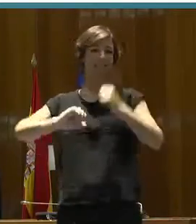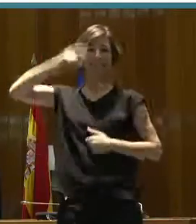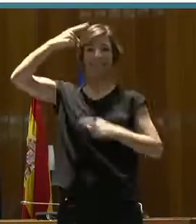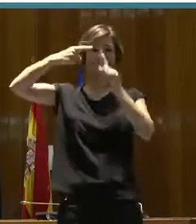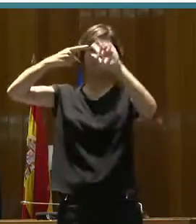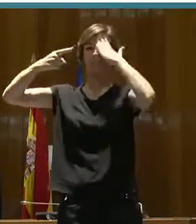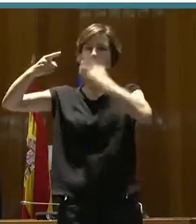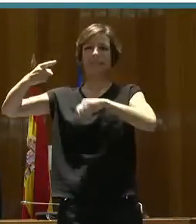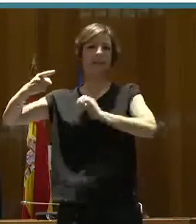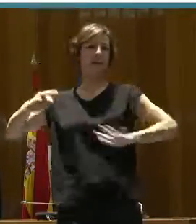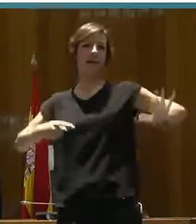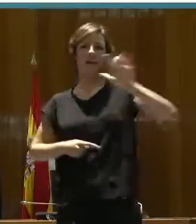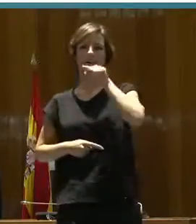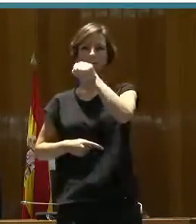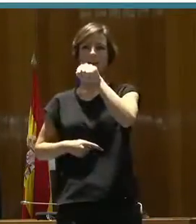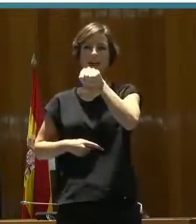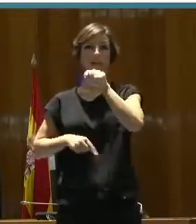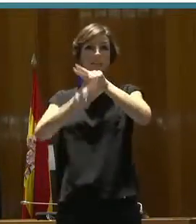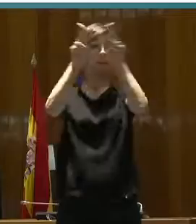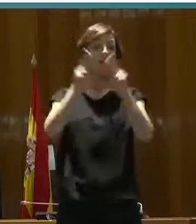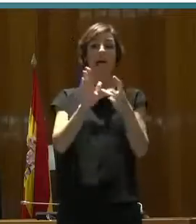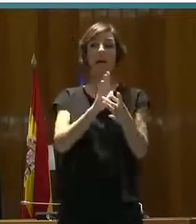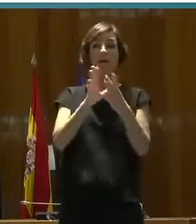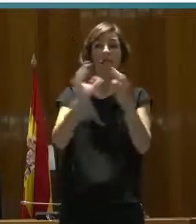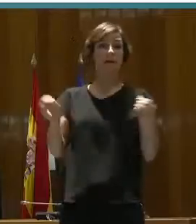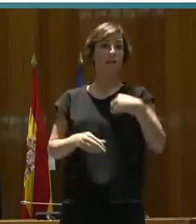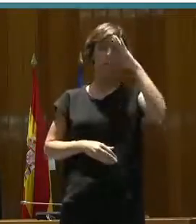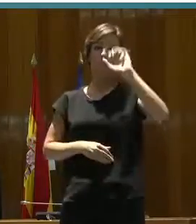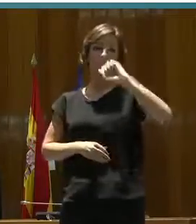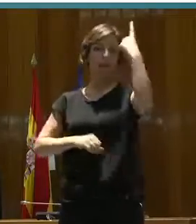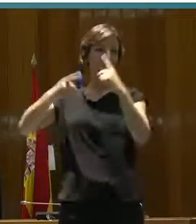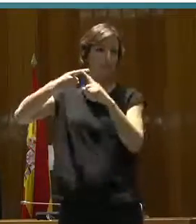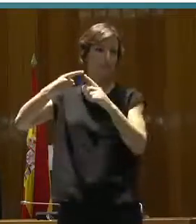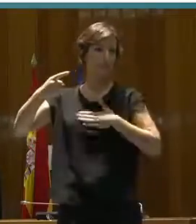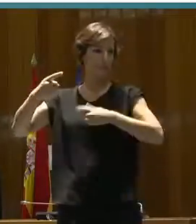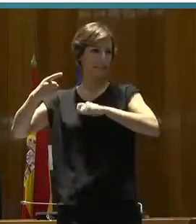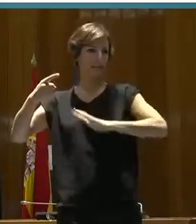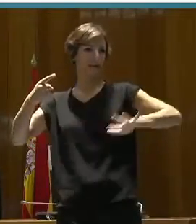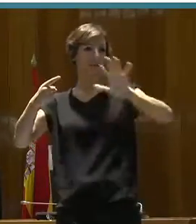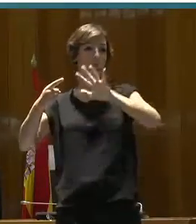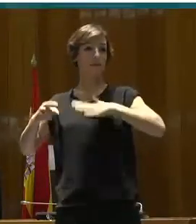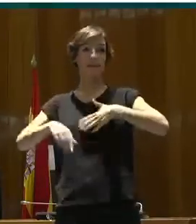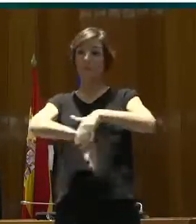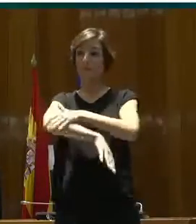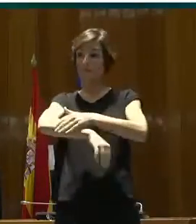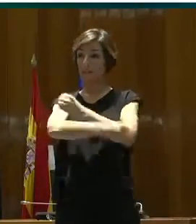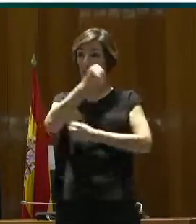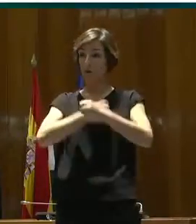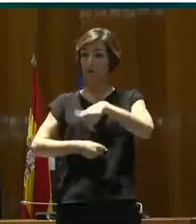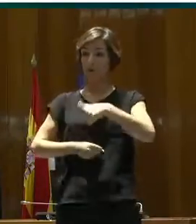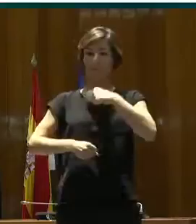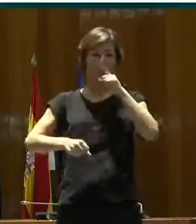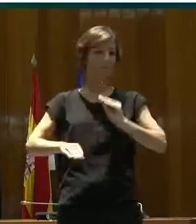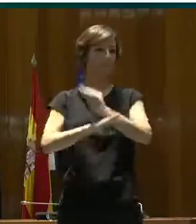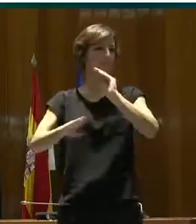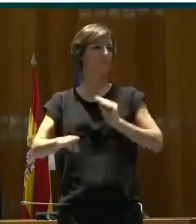es el Estado español, en rankings internacionales de calidad de universidades. Nosotros, desde el Ministerio de Economía, que financiamos